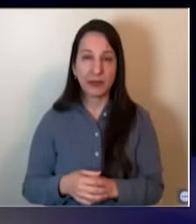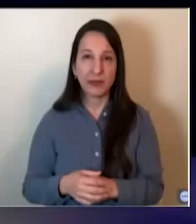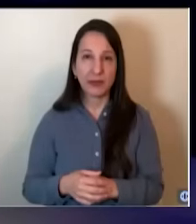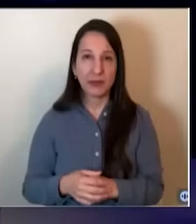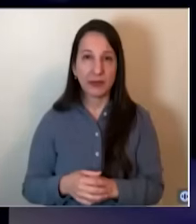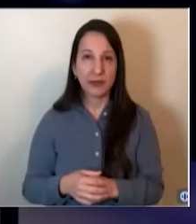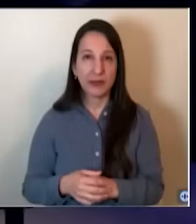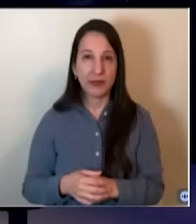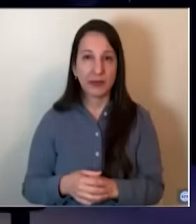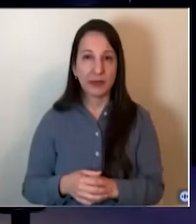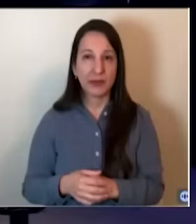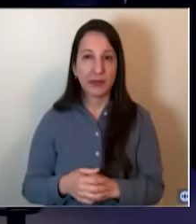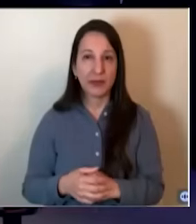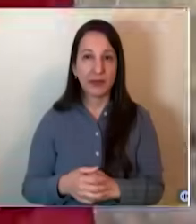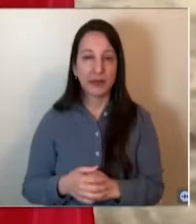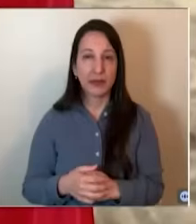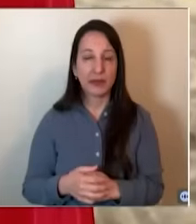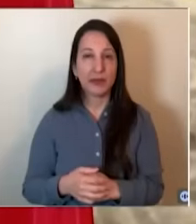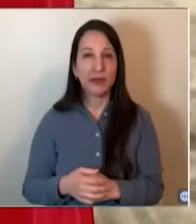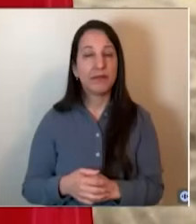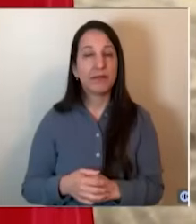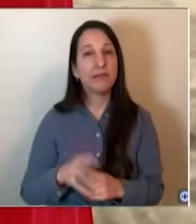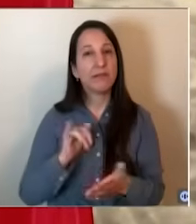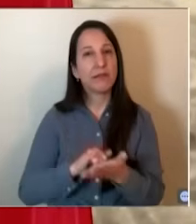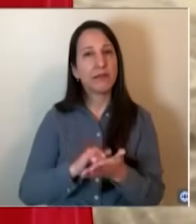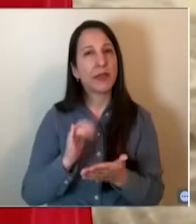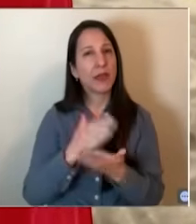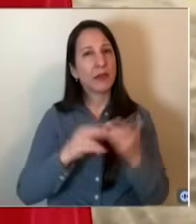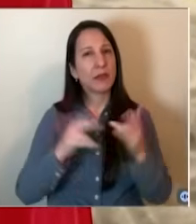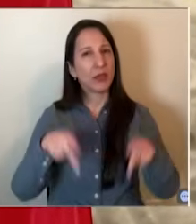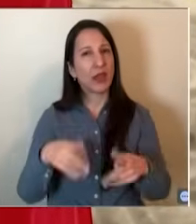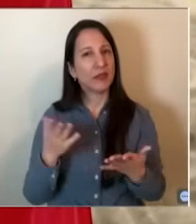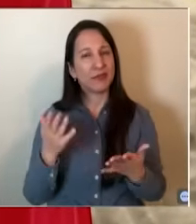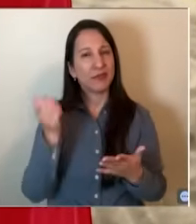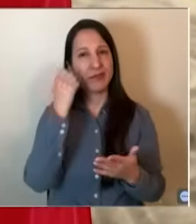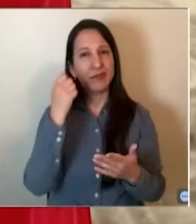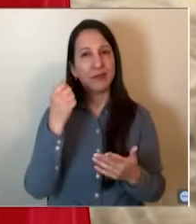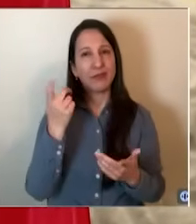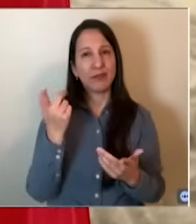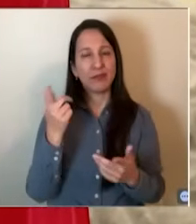Solo en la mente de una persona muy estúpida podría construirse eso.